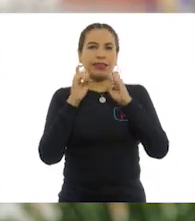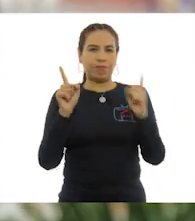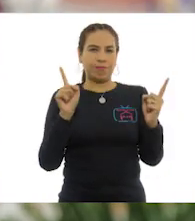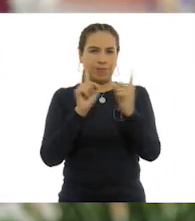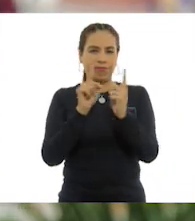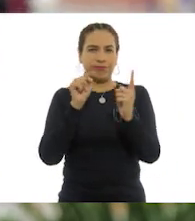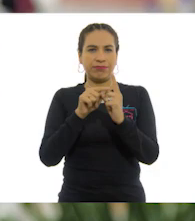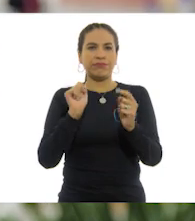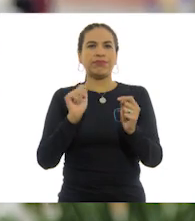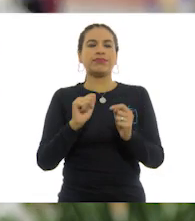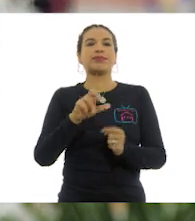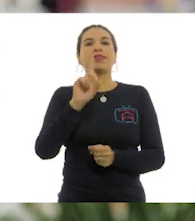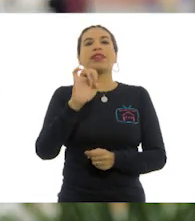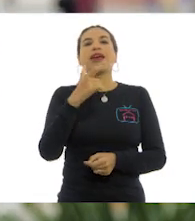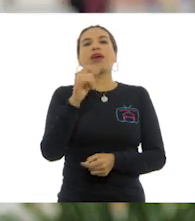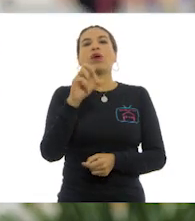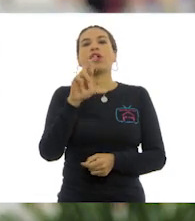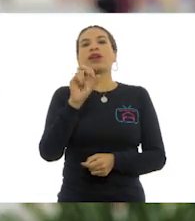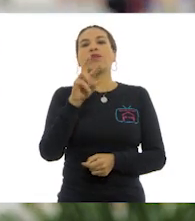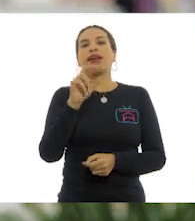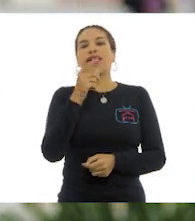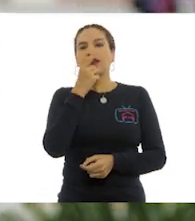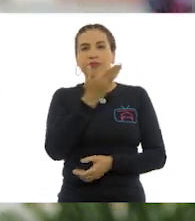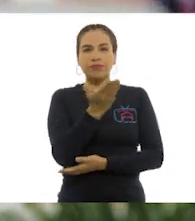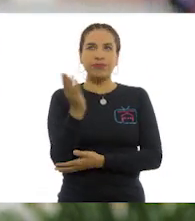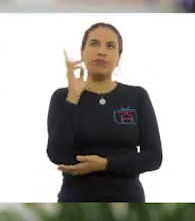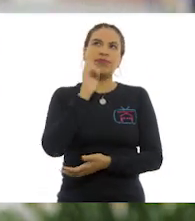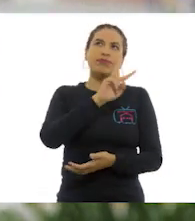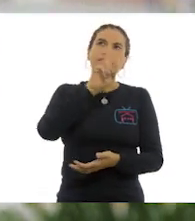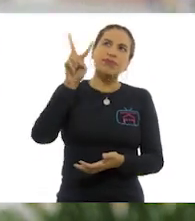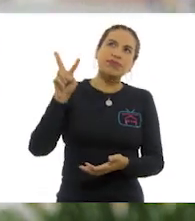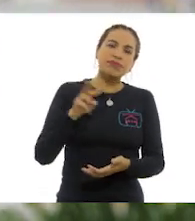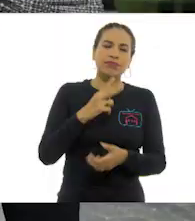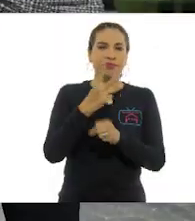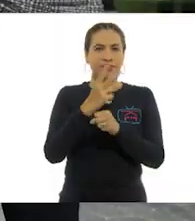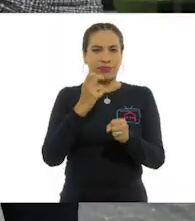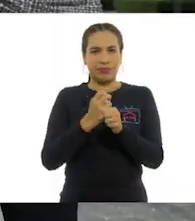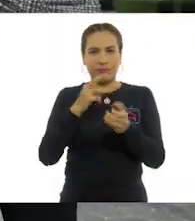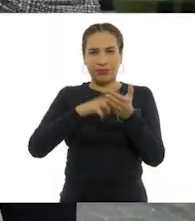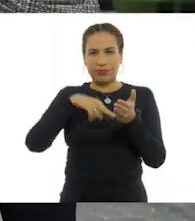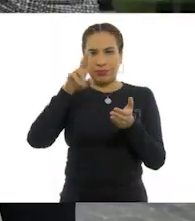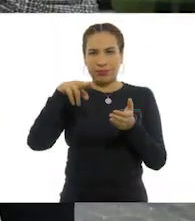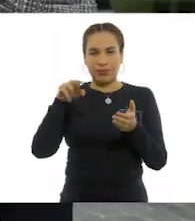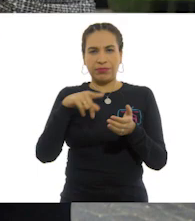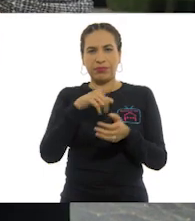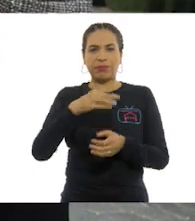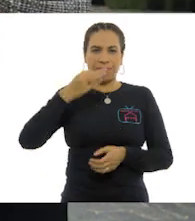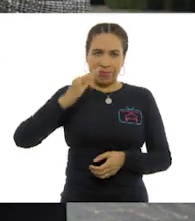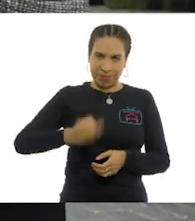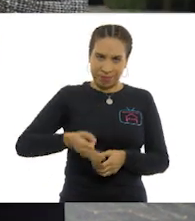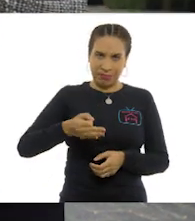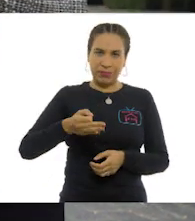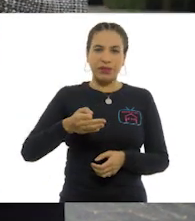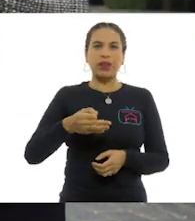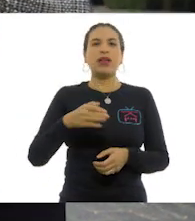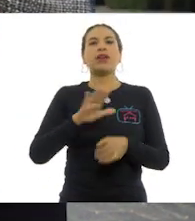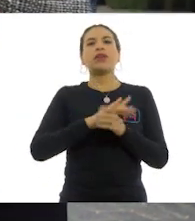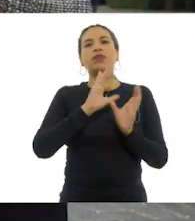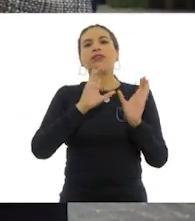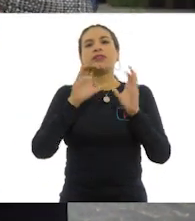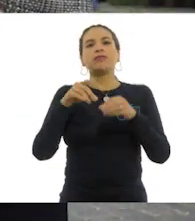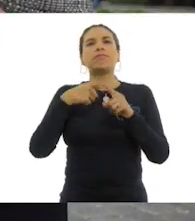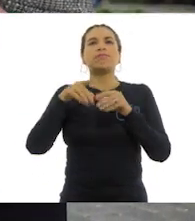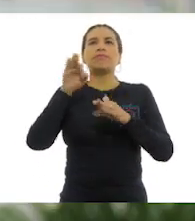Diego Rivera, lo trae para acá, le enseña el recinto, lo invita a pintar, él acepta, se hace un contrato de